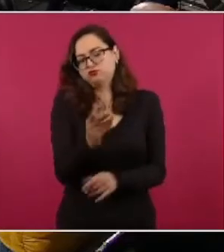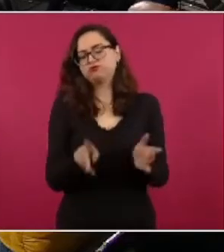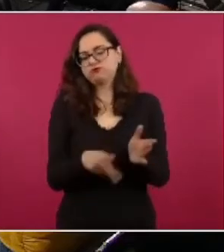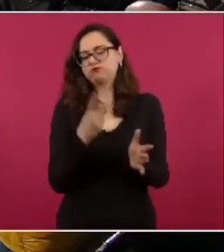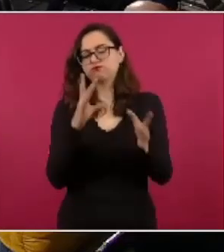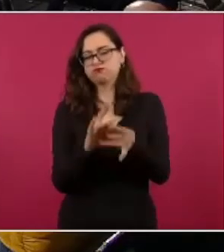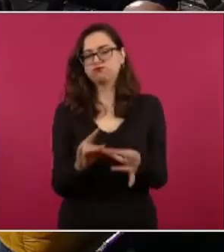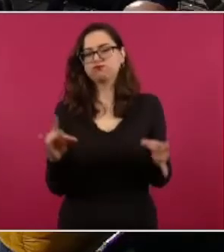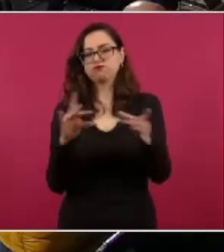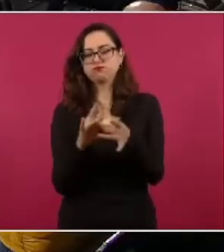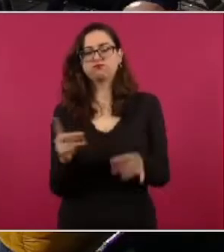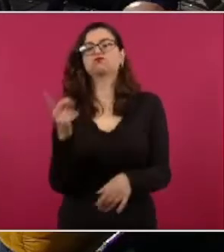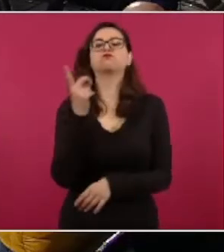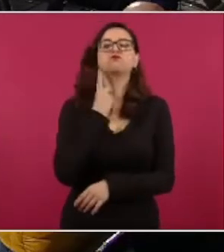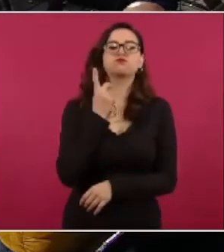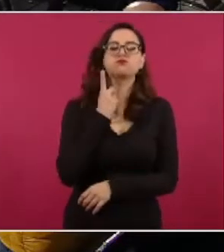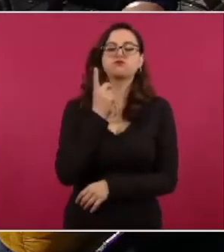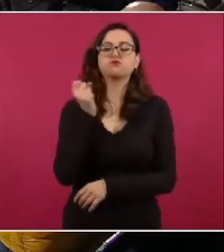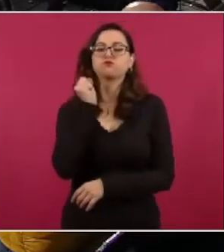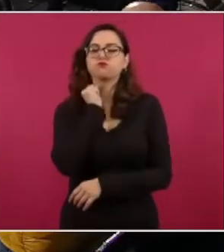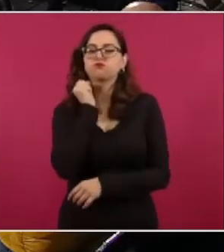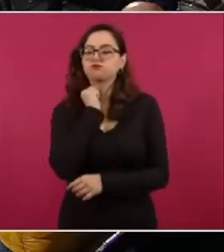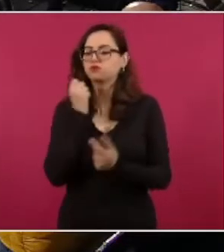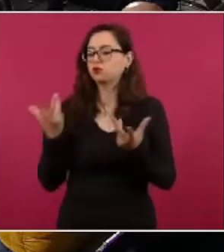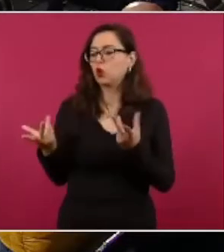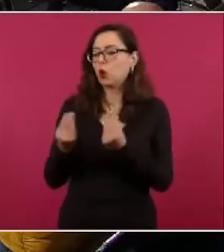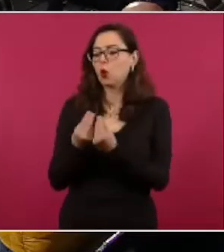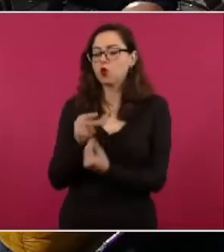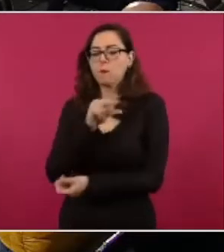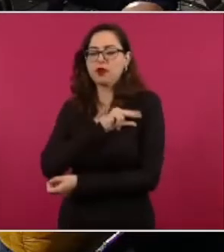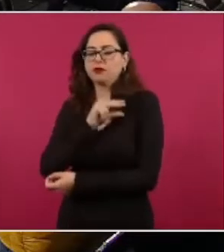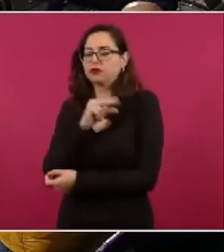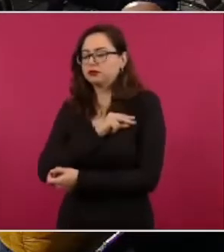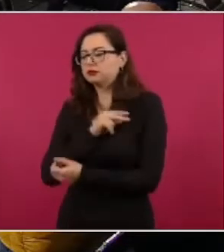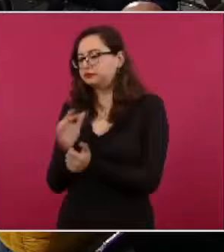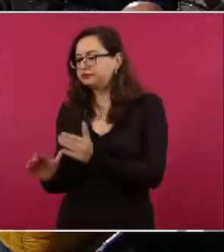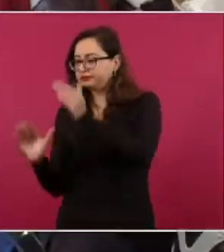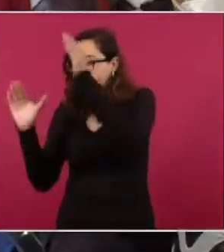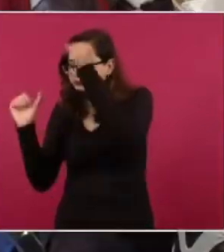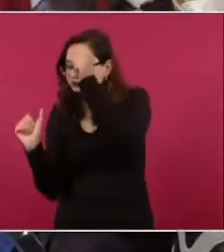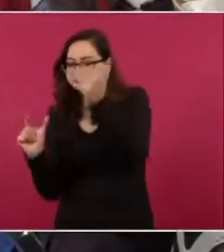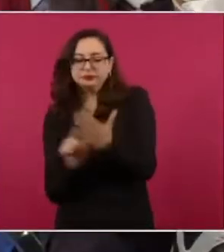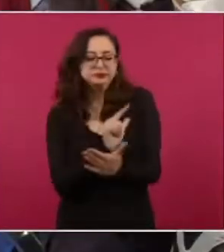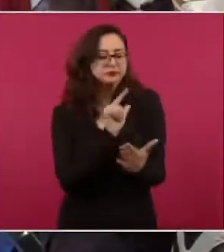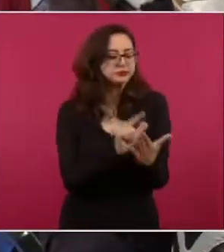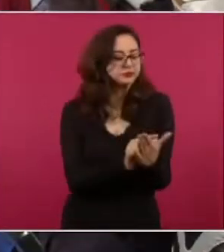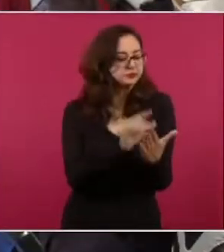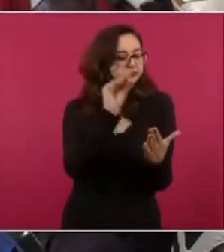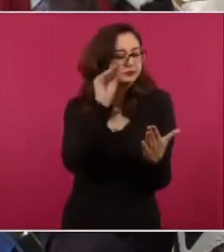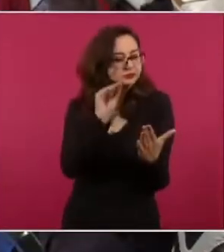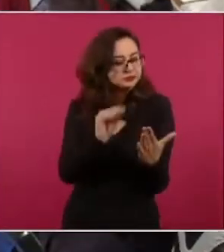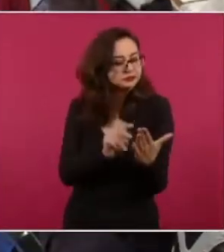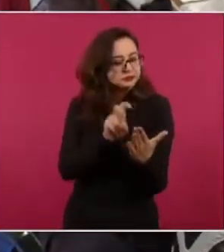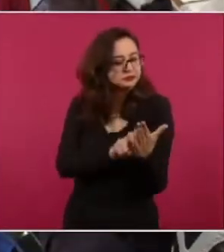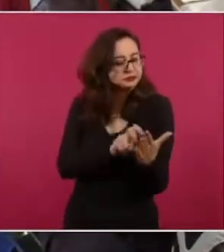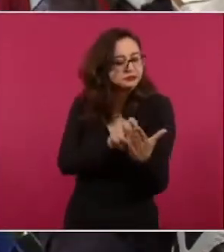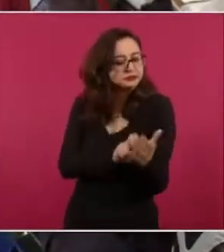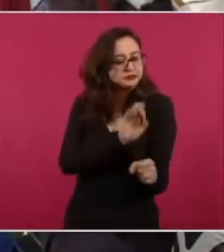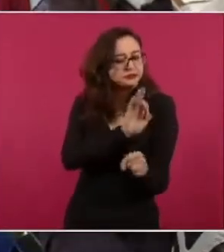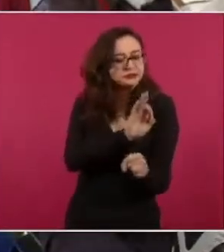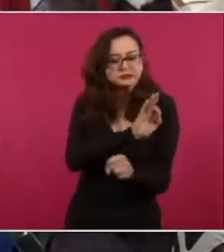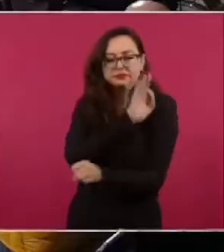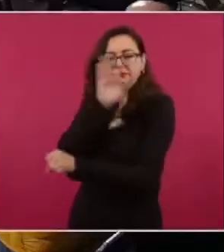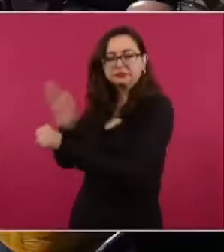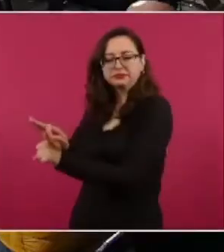legisladores para poder trabajar para muchas empresas, pero aquí estamos hablando de la salud, presidente. Entonces, bueno, esa es